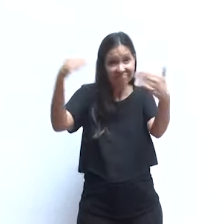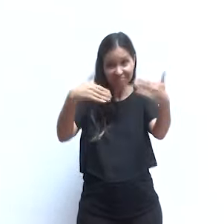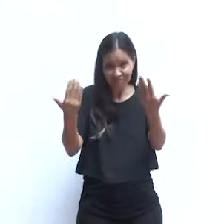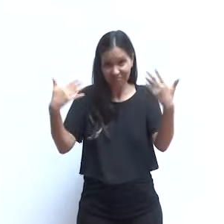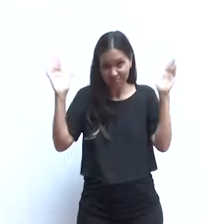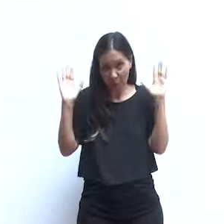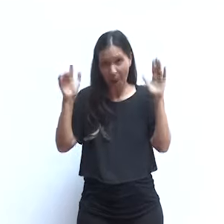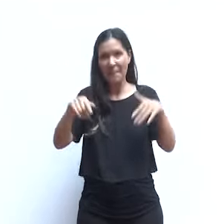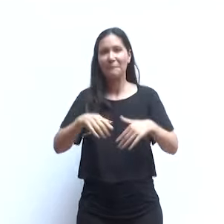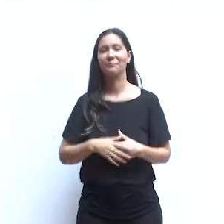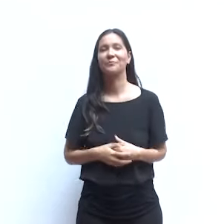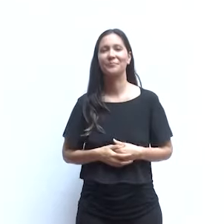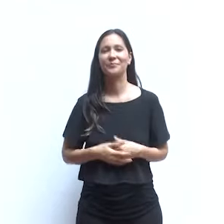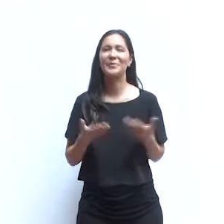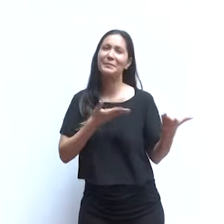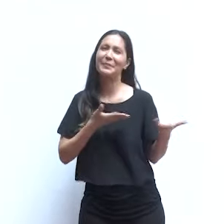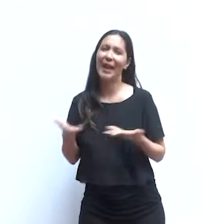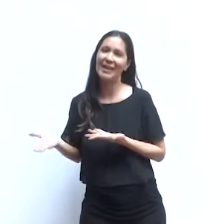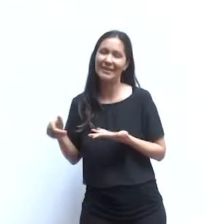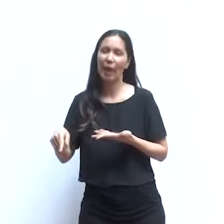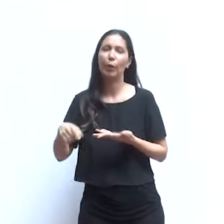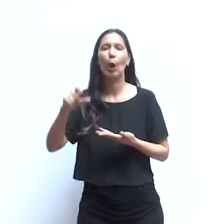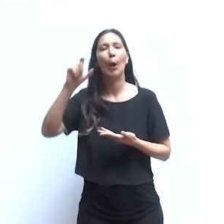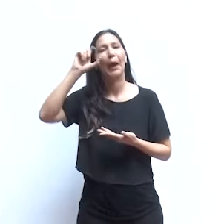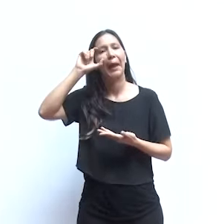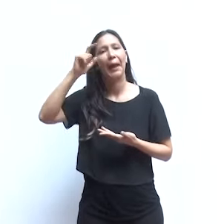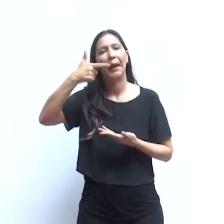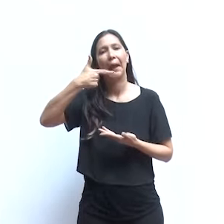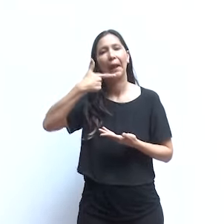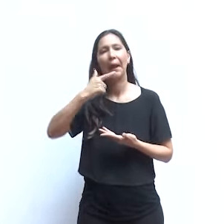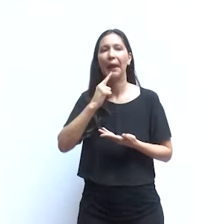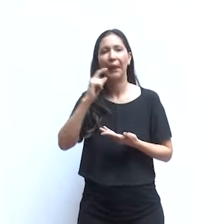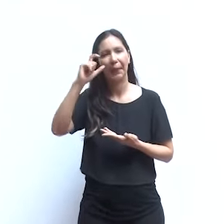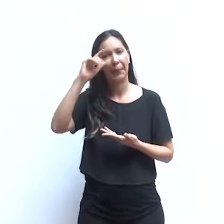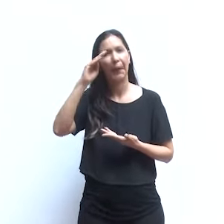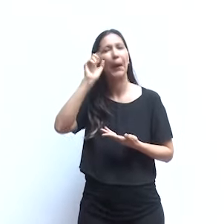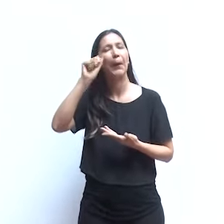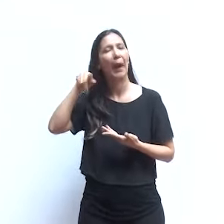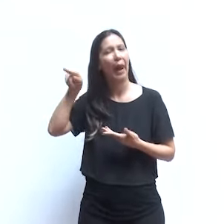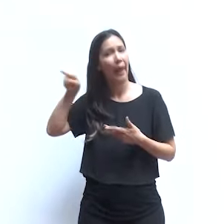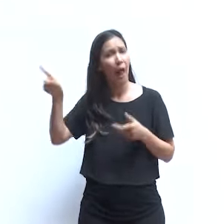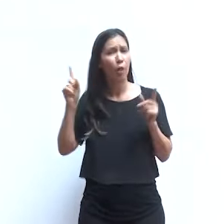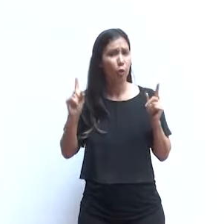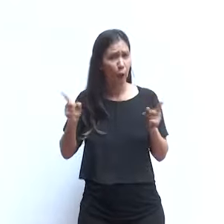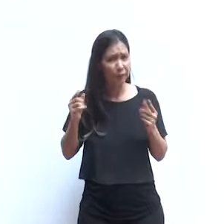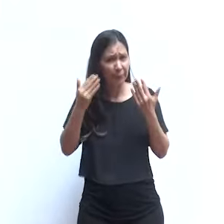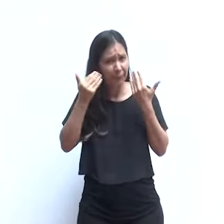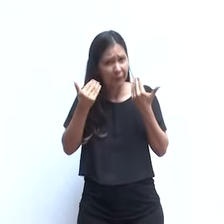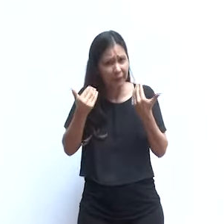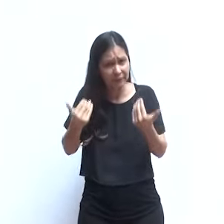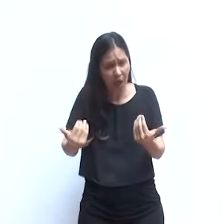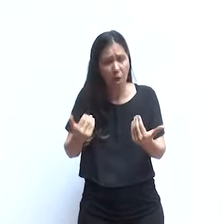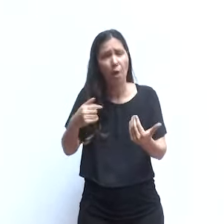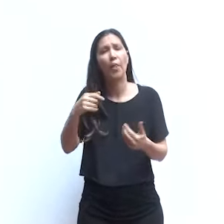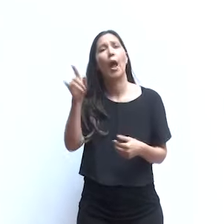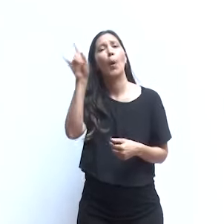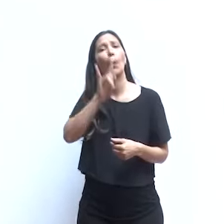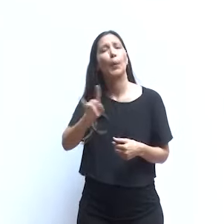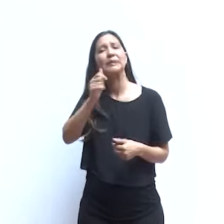lo presento a Esteban se Esteban es docente e investigador de la Universidad Nacional de quilme es